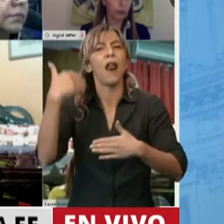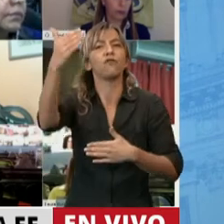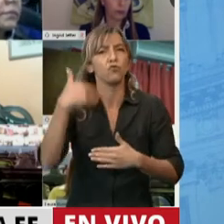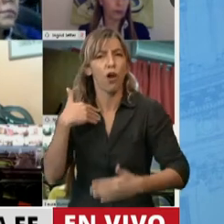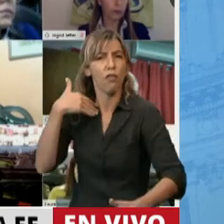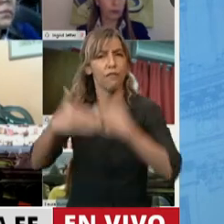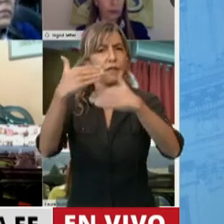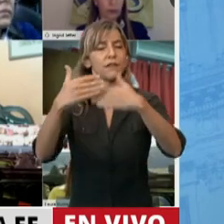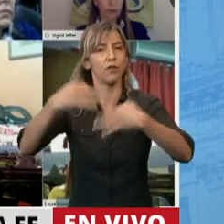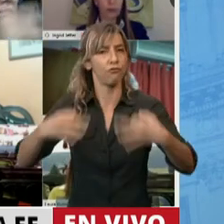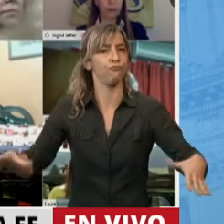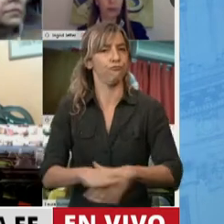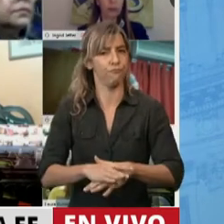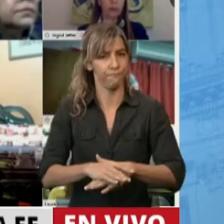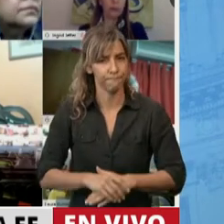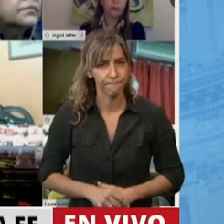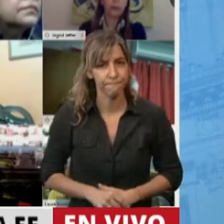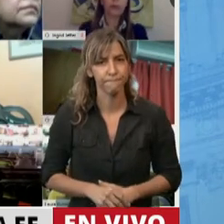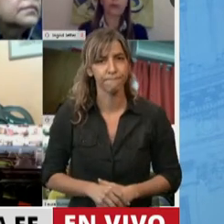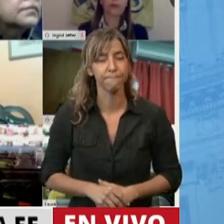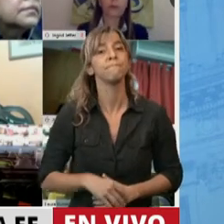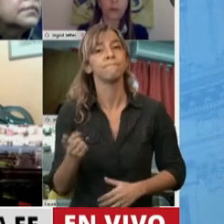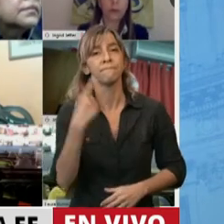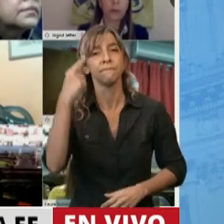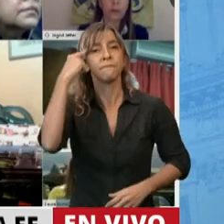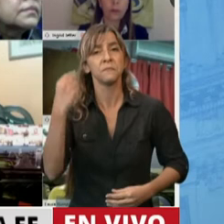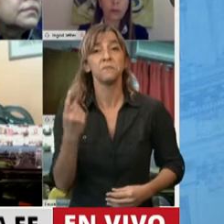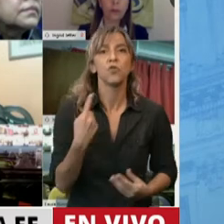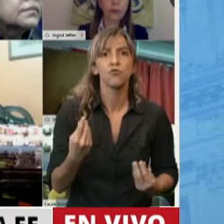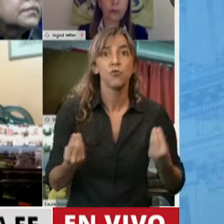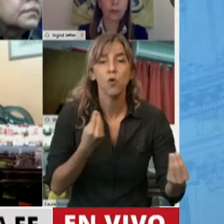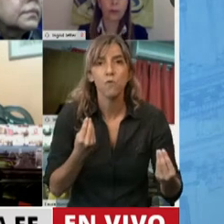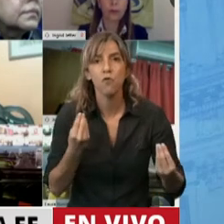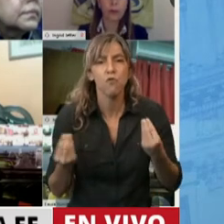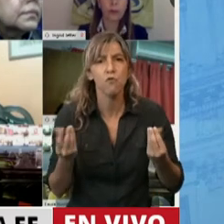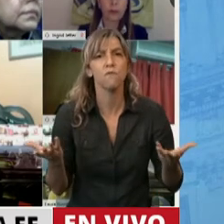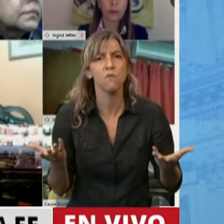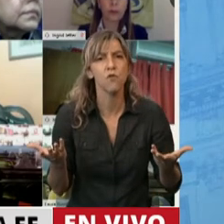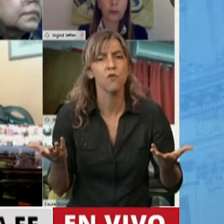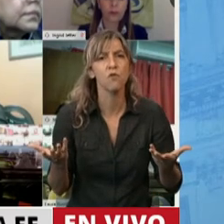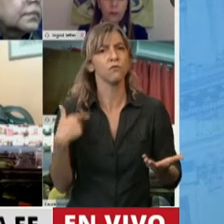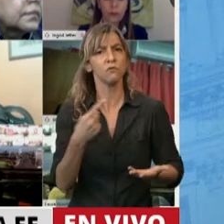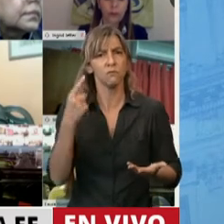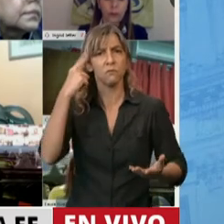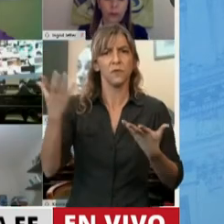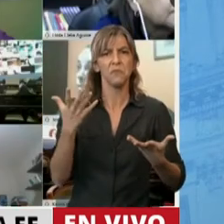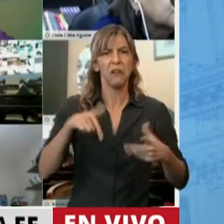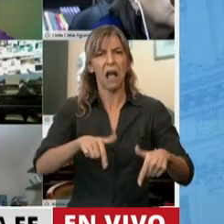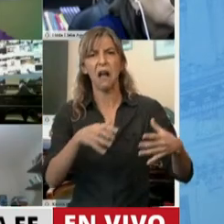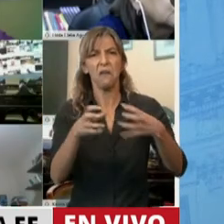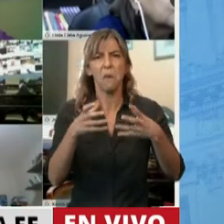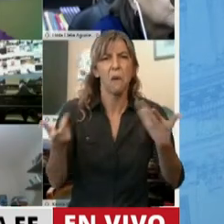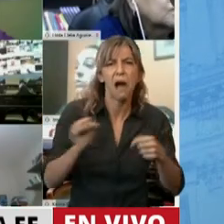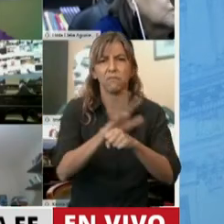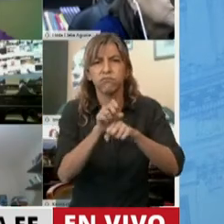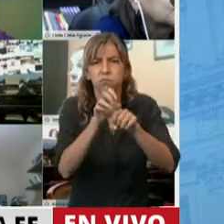desarrollo, presidenta. Y uno puede decir, ¿cómo lo podemos hacer? ¿Qué contraste puede tener en el debate de una